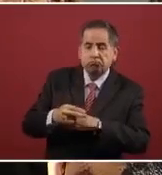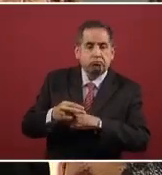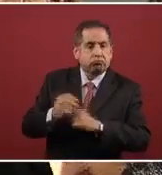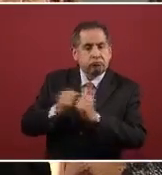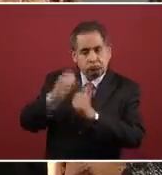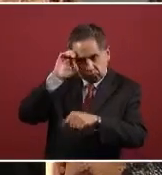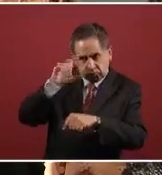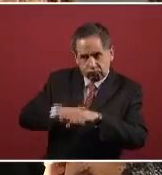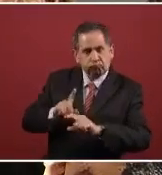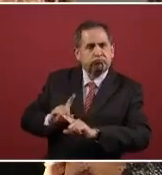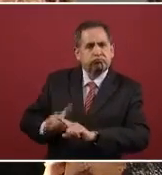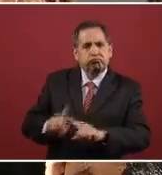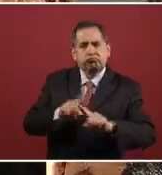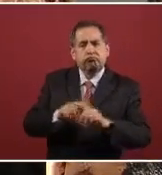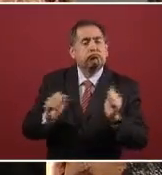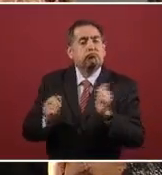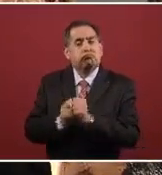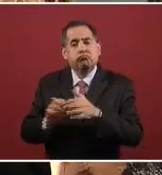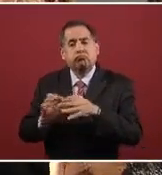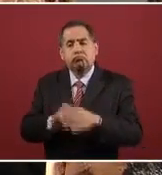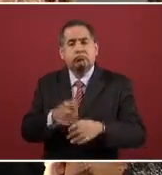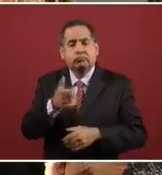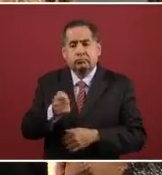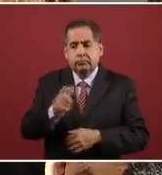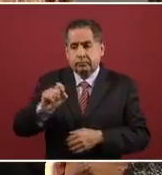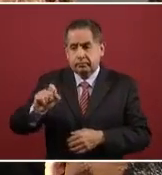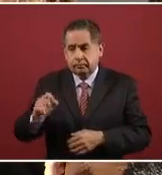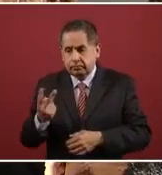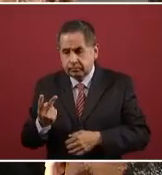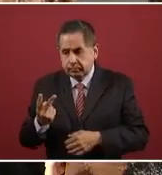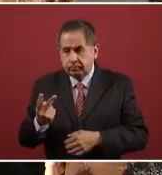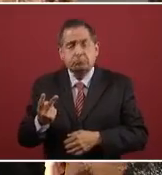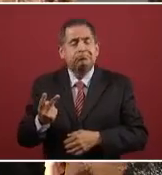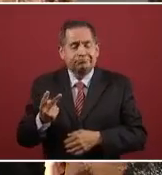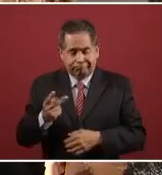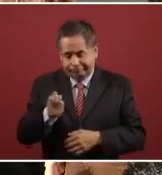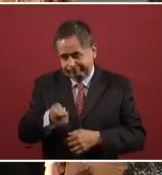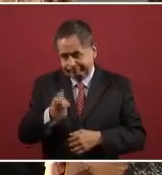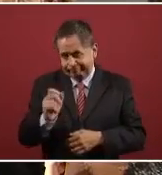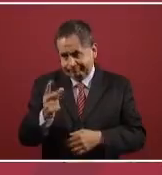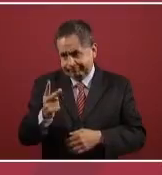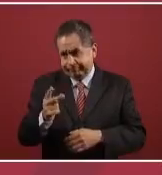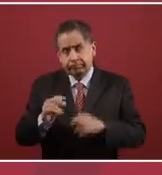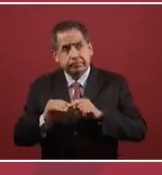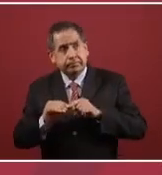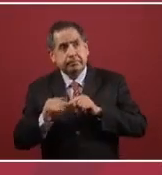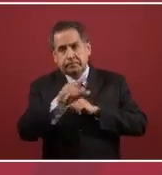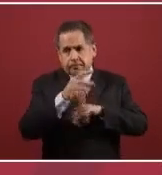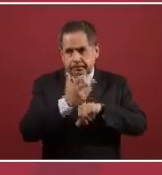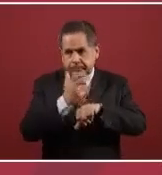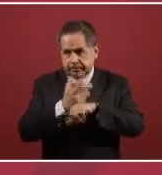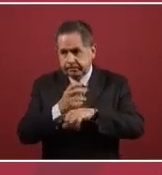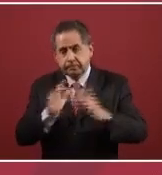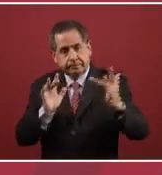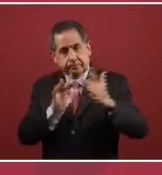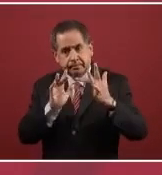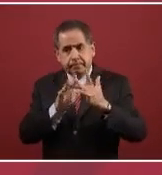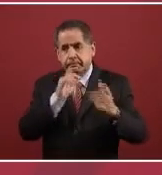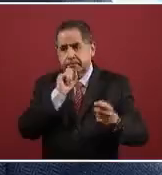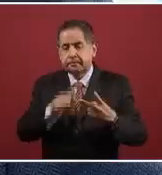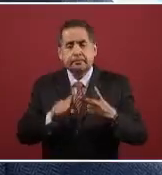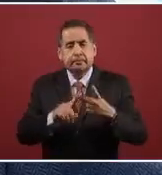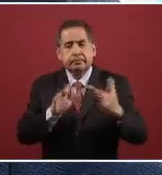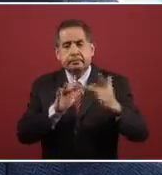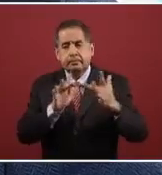Culturas en el Canal 22, en la señal hacia Estados Unidos de Canal 22 y en la señal